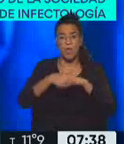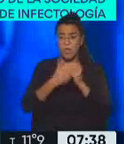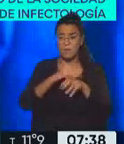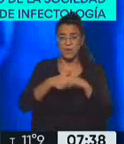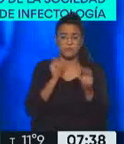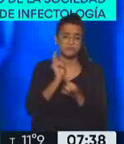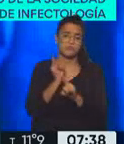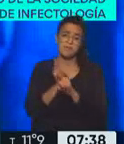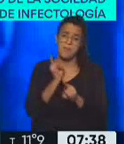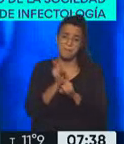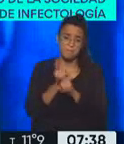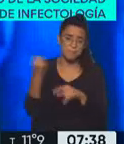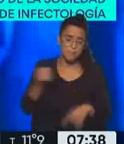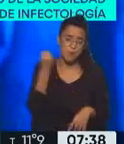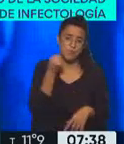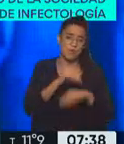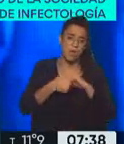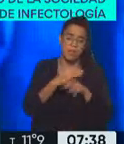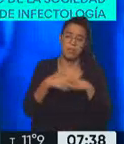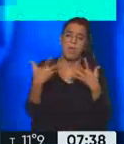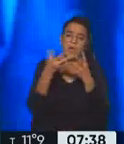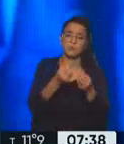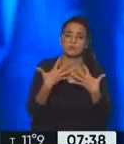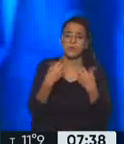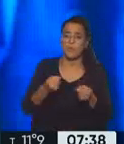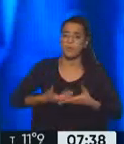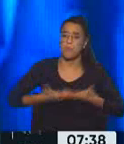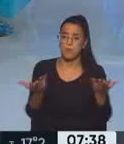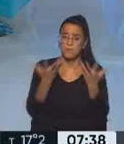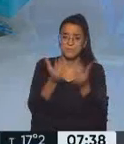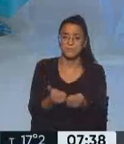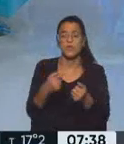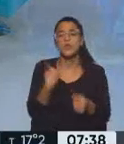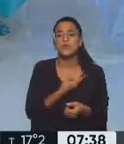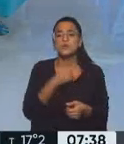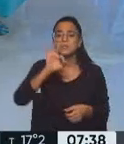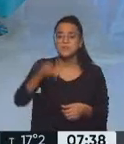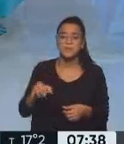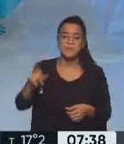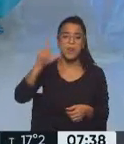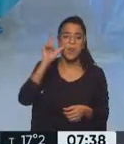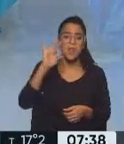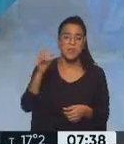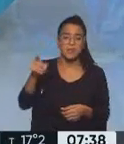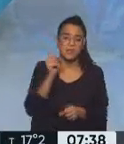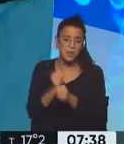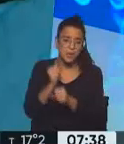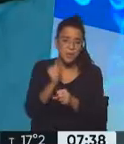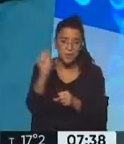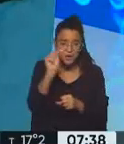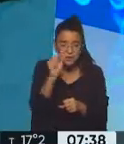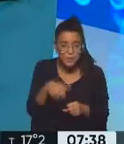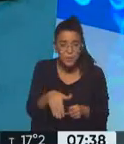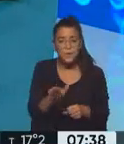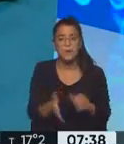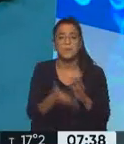no siempre es una herramienta de salud pública que nos ayuda mucho ya sabemos qué bueno le da está trabajando en un ratito ya